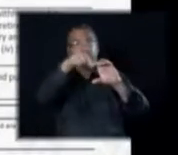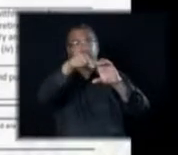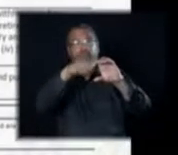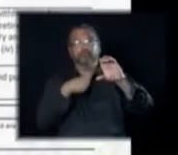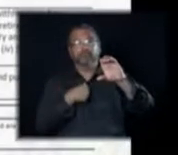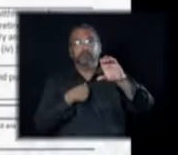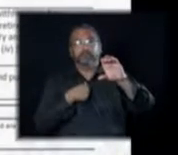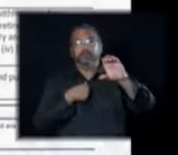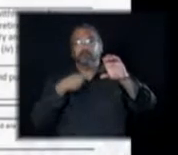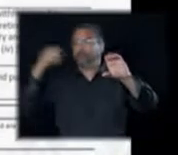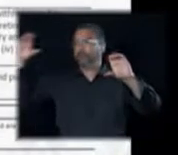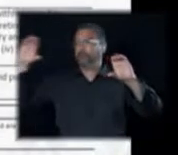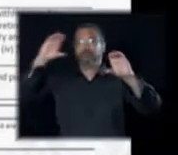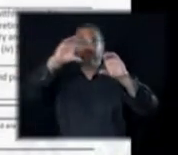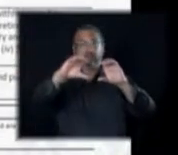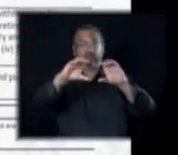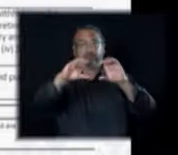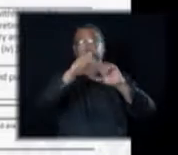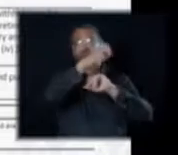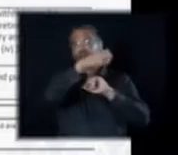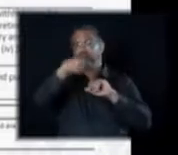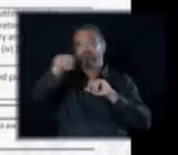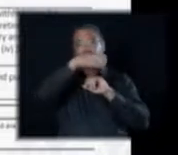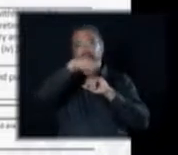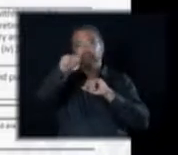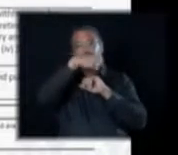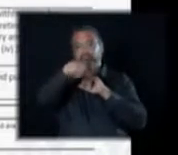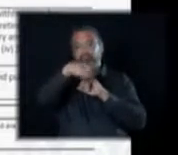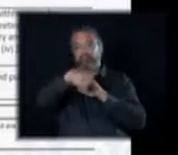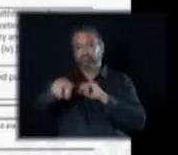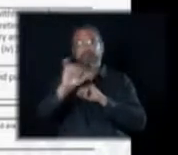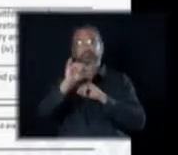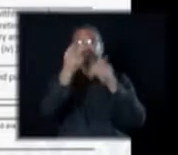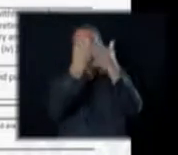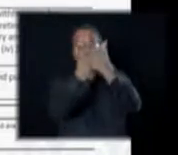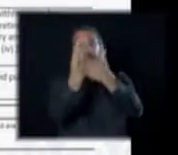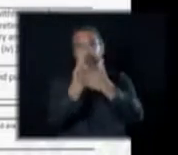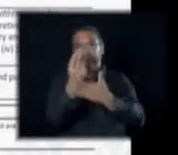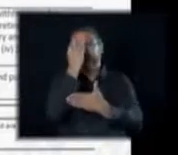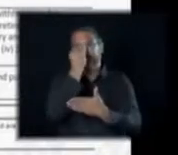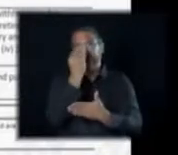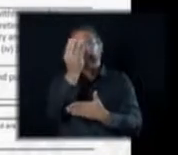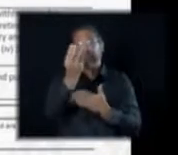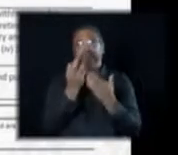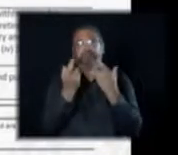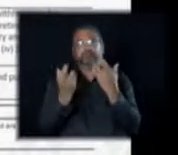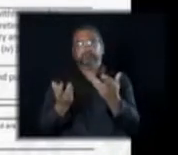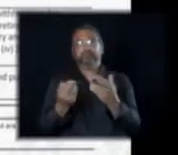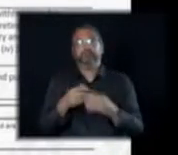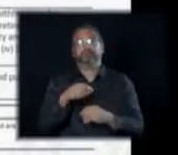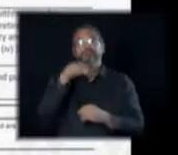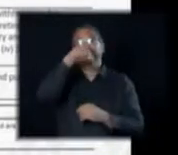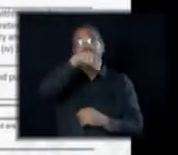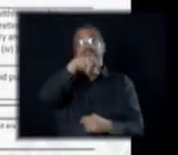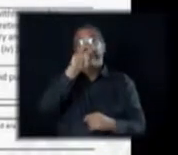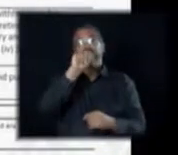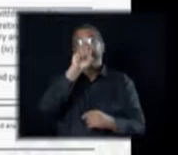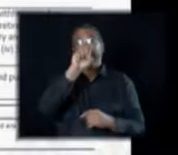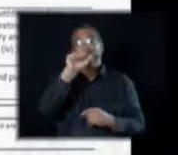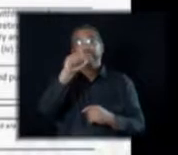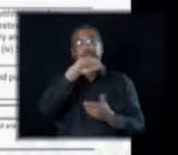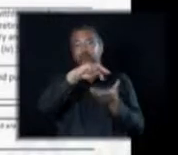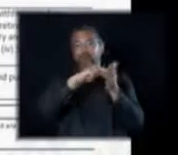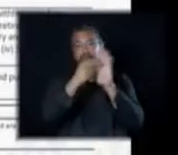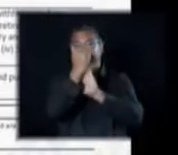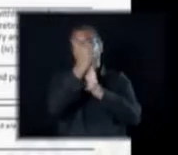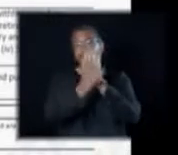del gobierno son fondos que han sido transferidos a esta cuenta única y que han sido públicamente manifestados.